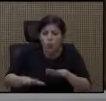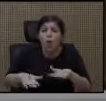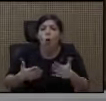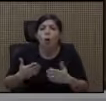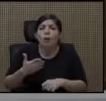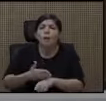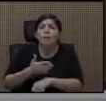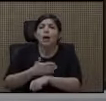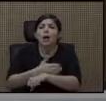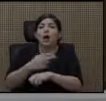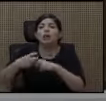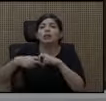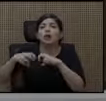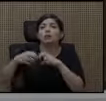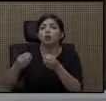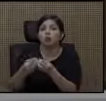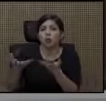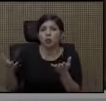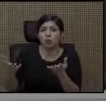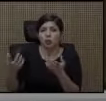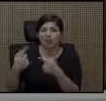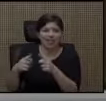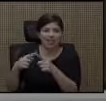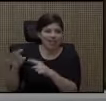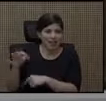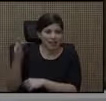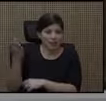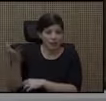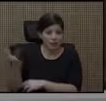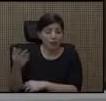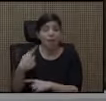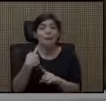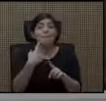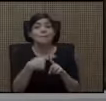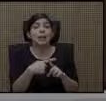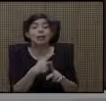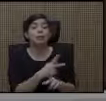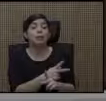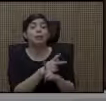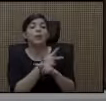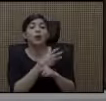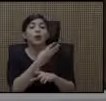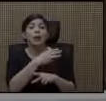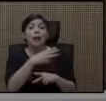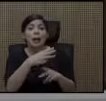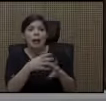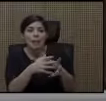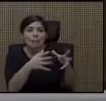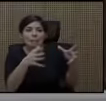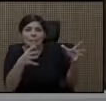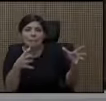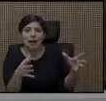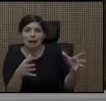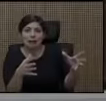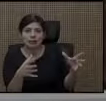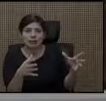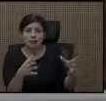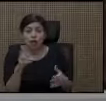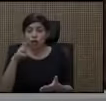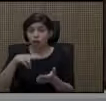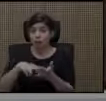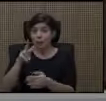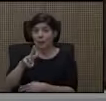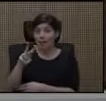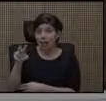transporte público en sus distintas facetas y ampliar la protección marina del país al 2022